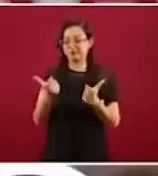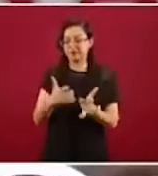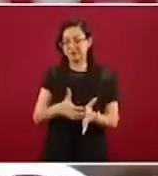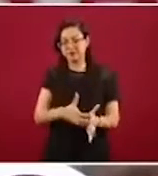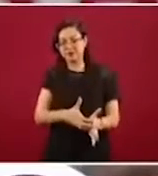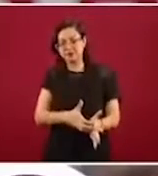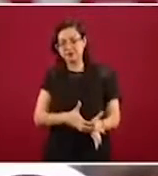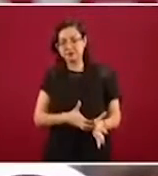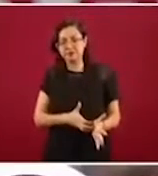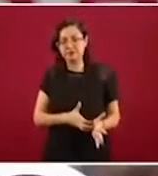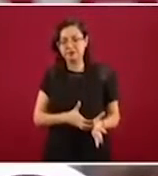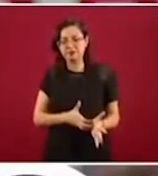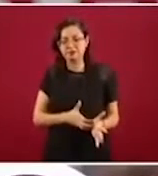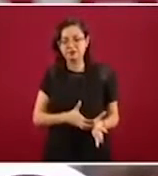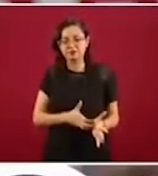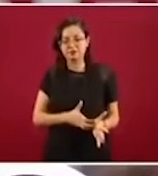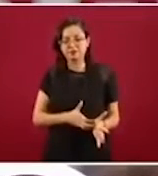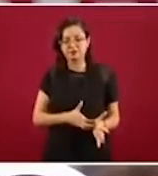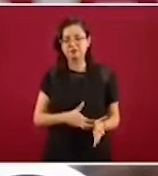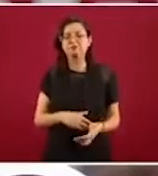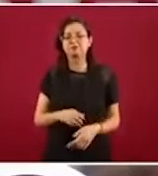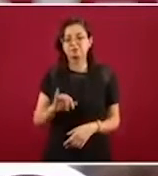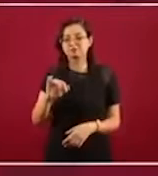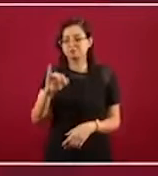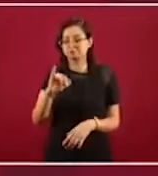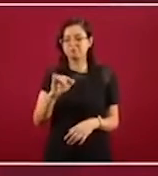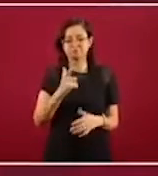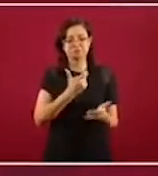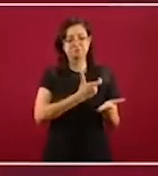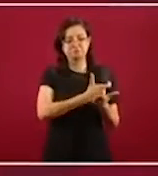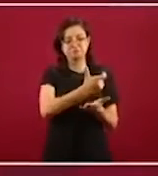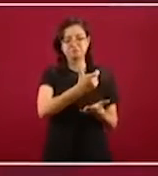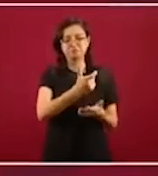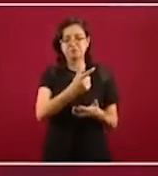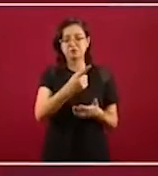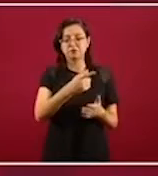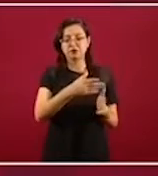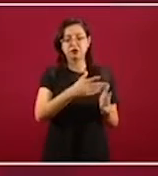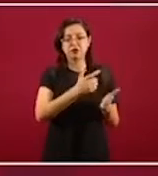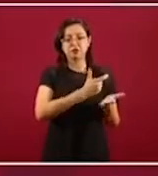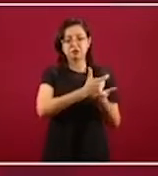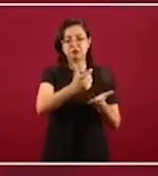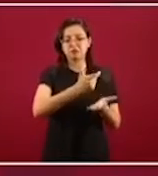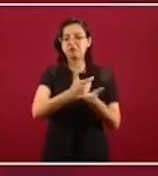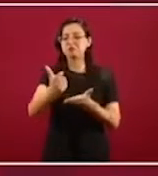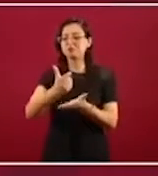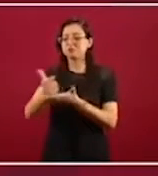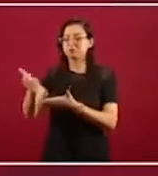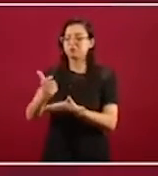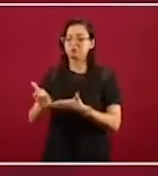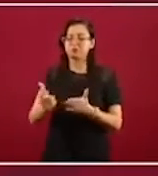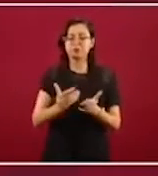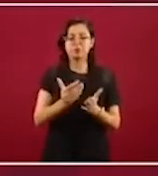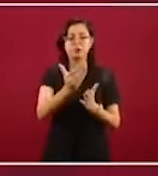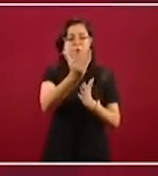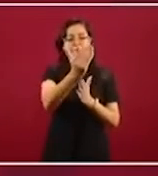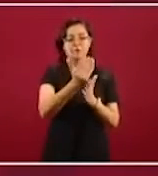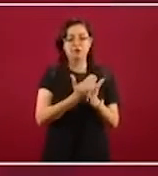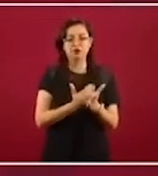se van a reducir los sueldos en términos reales, no van a